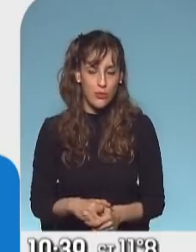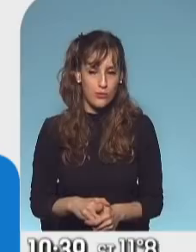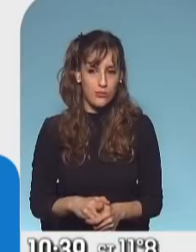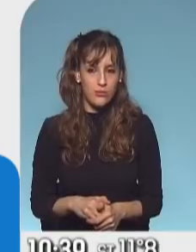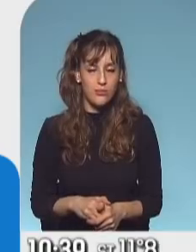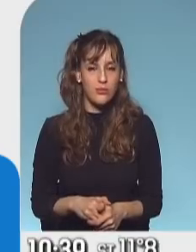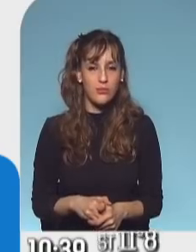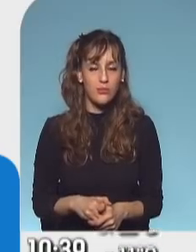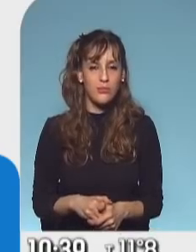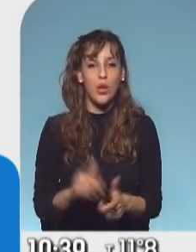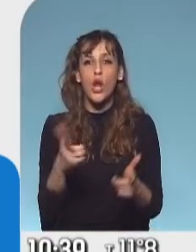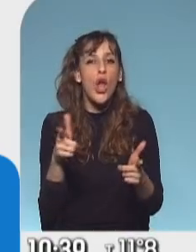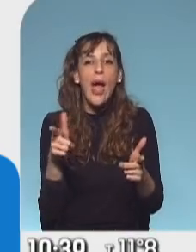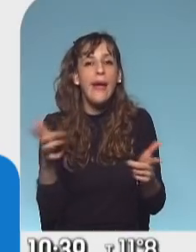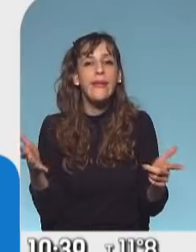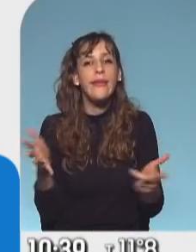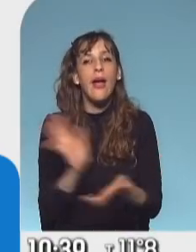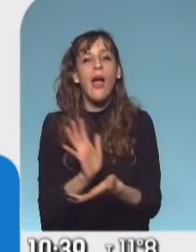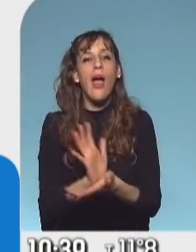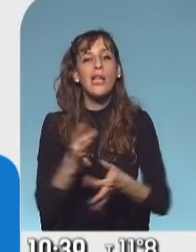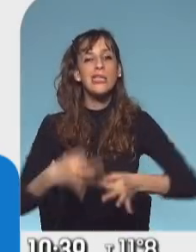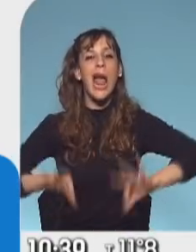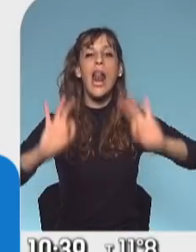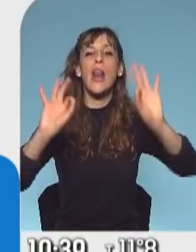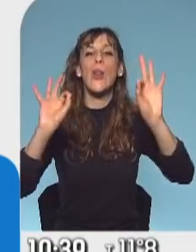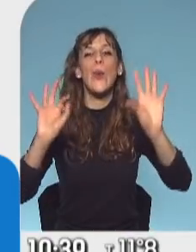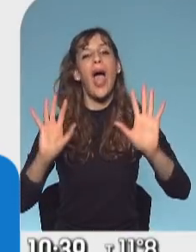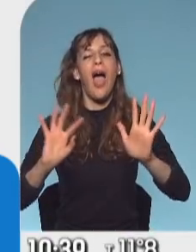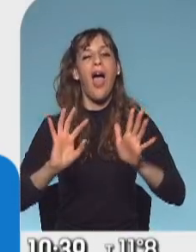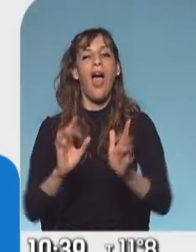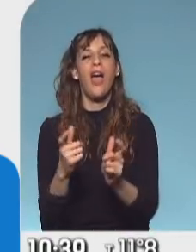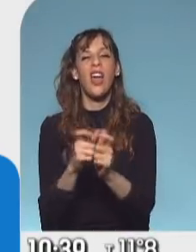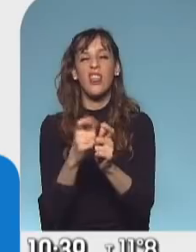Nadie ha quedado inmune a este problema.